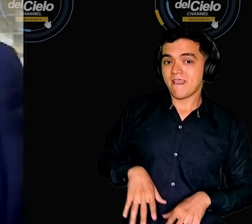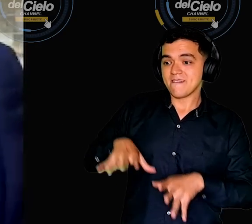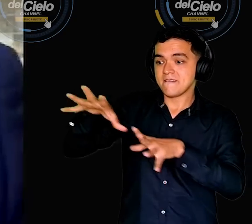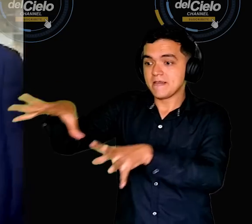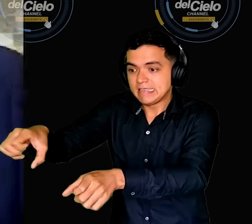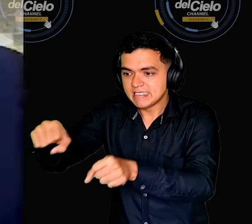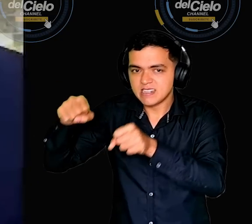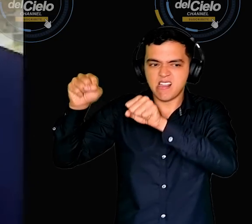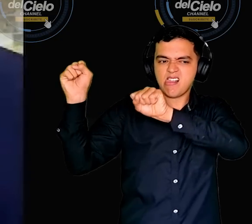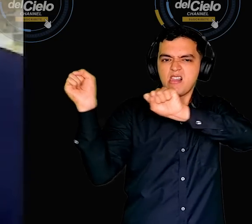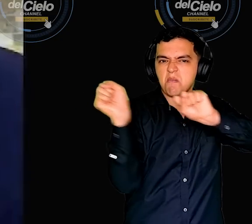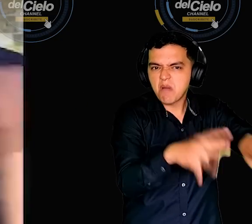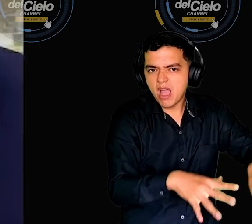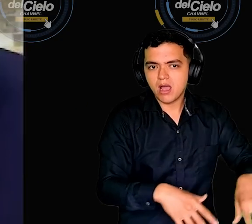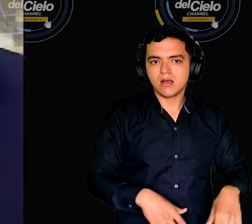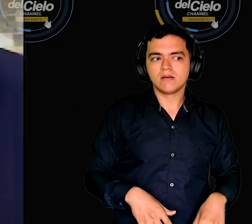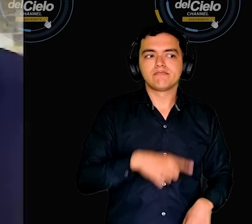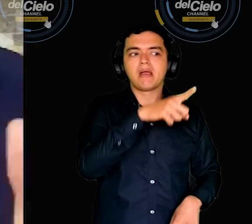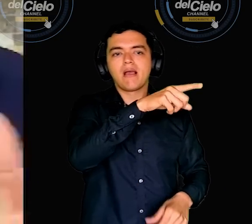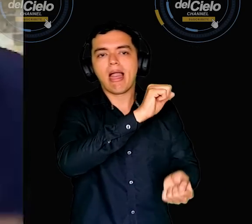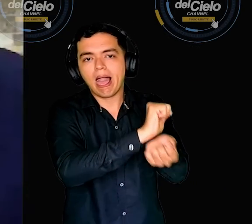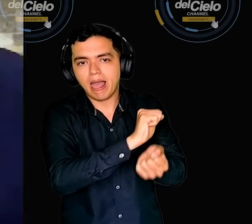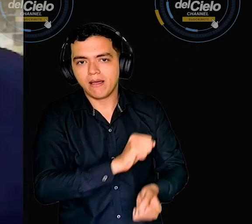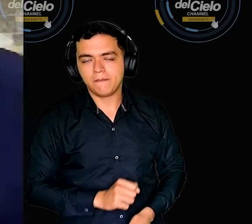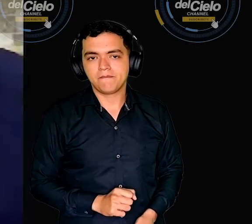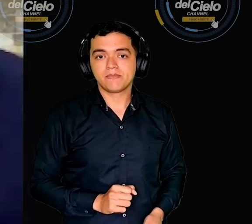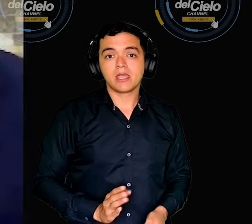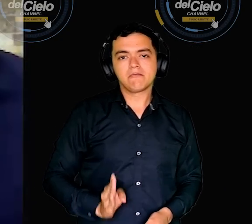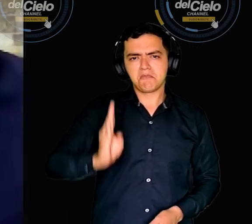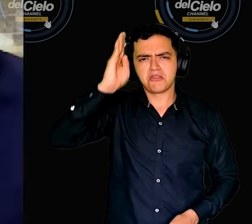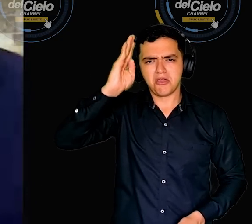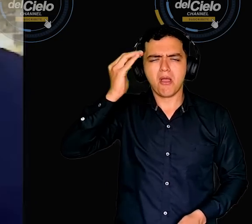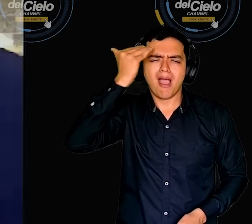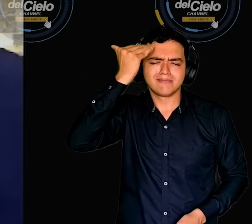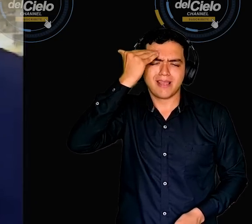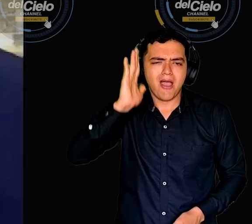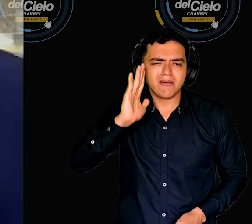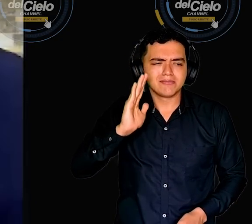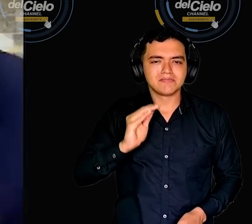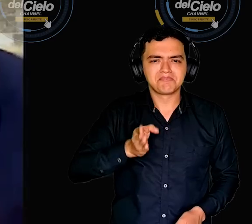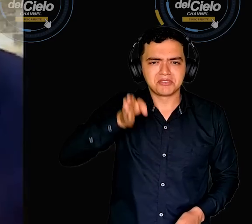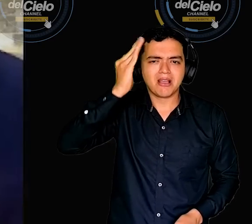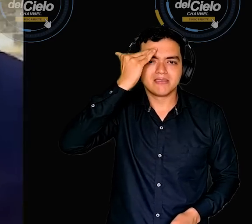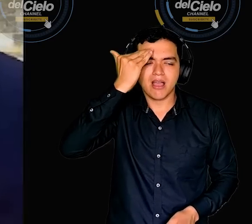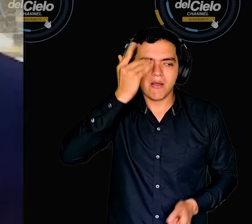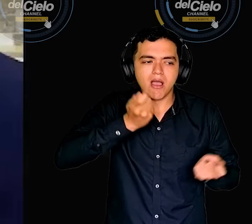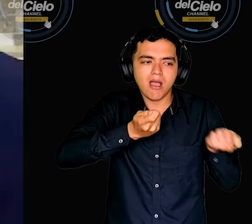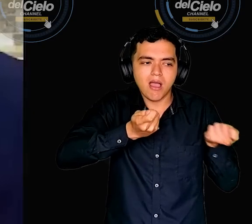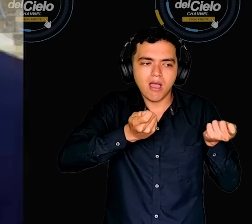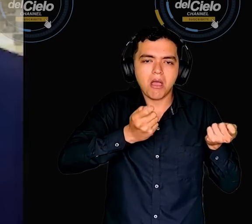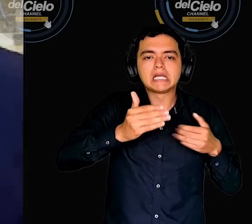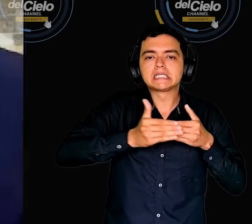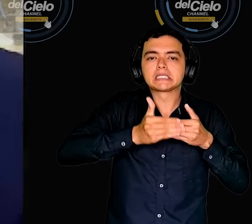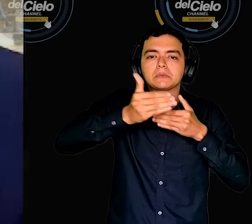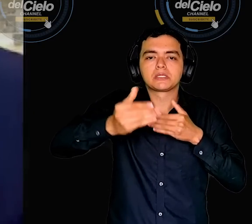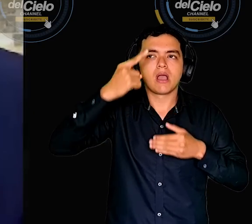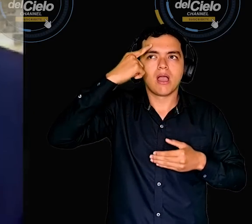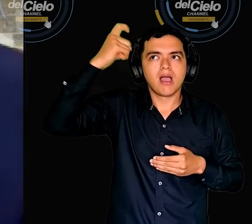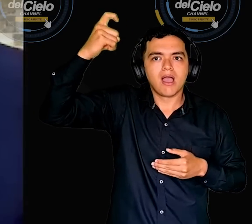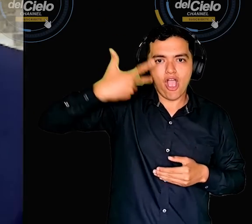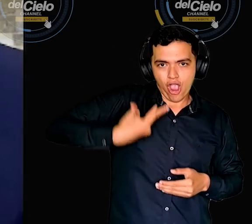la parcialidad en esa familia empezó a hacer carrera. Y entonces cuando ya Jacob se fue y tuvo